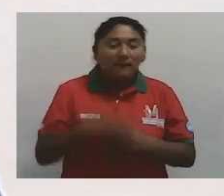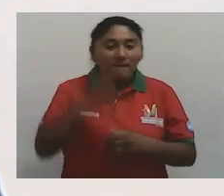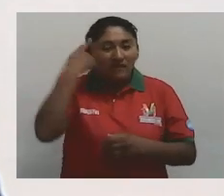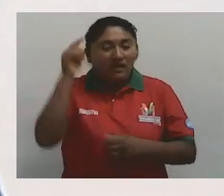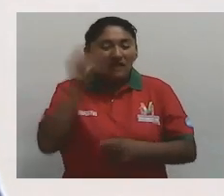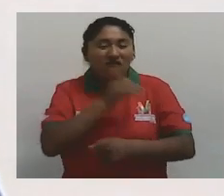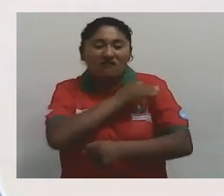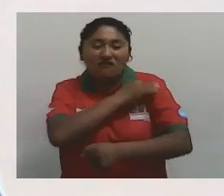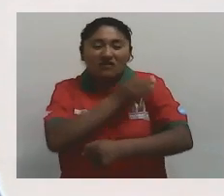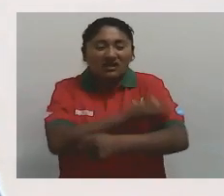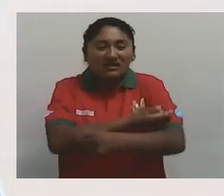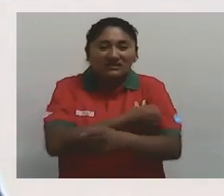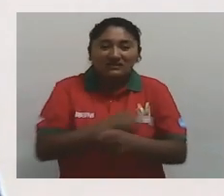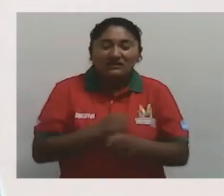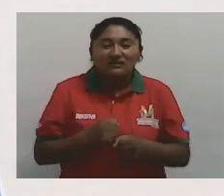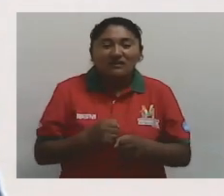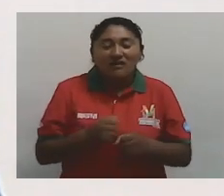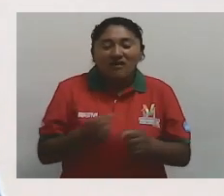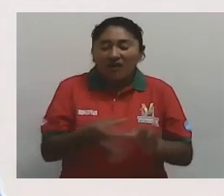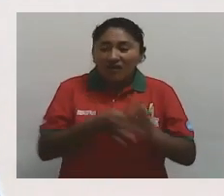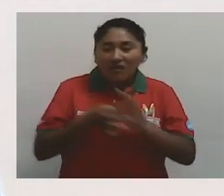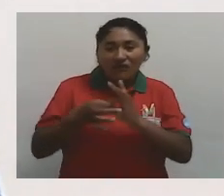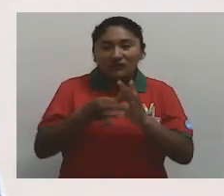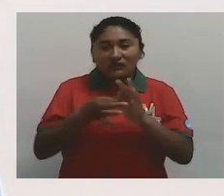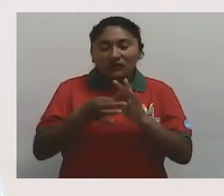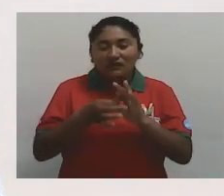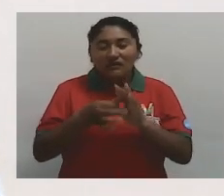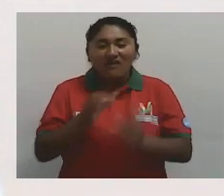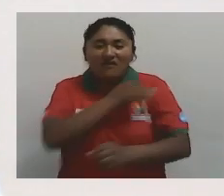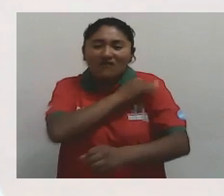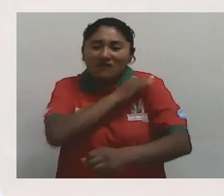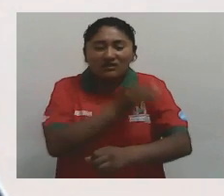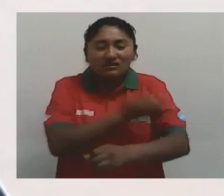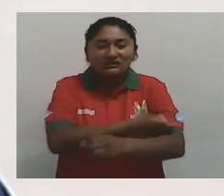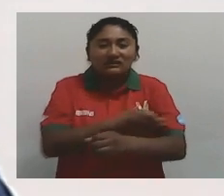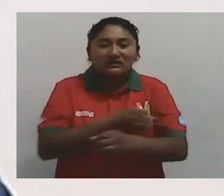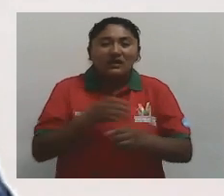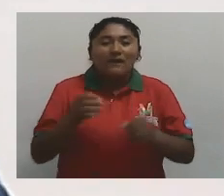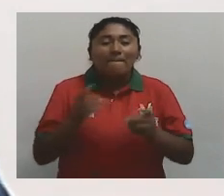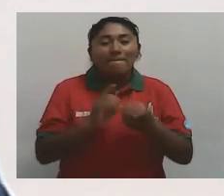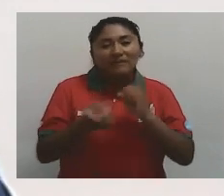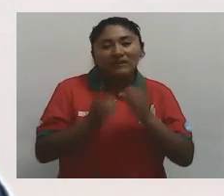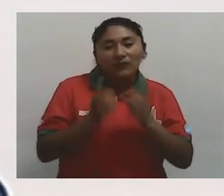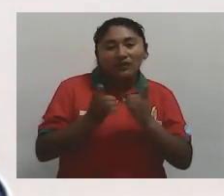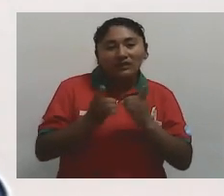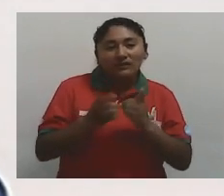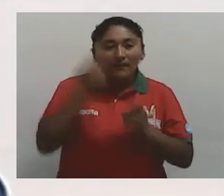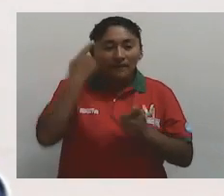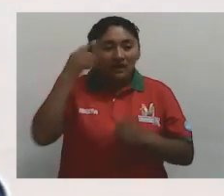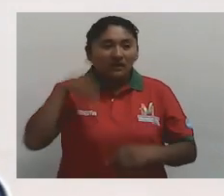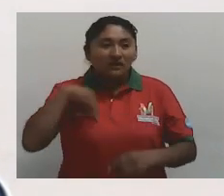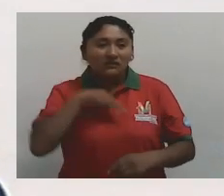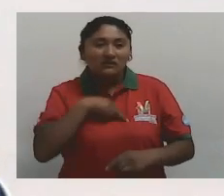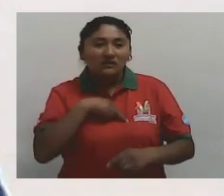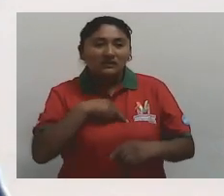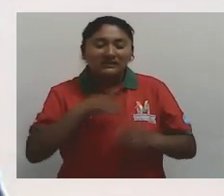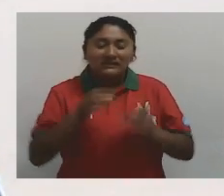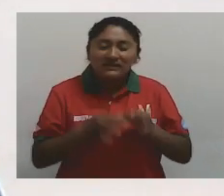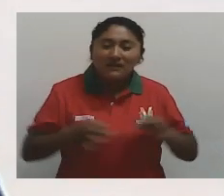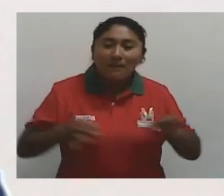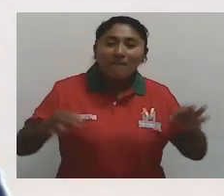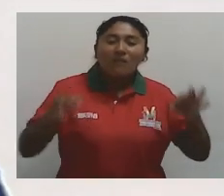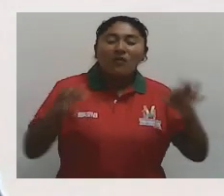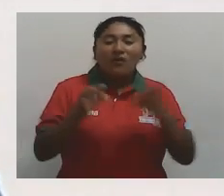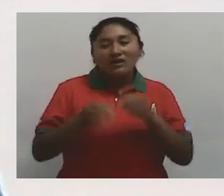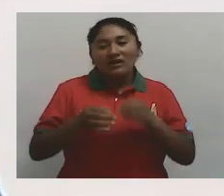unión y más que nada fortalecer el deporte, que es para nosotros la base primordial para también tener una